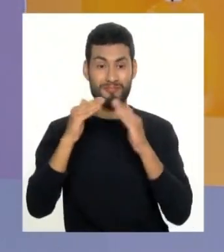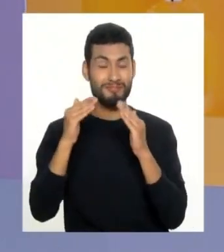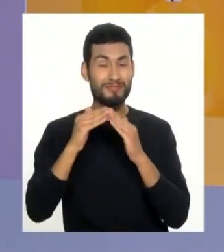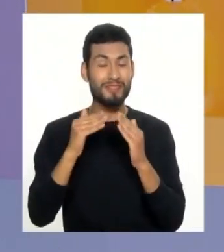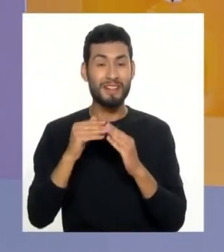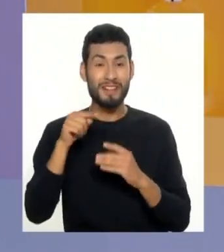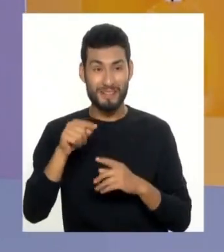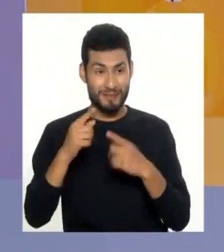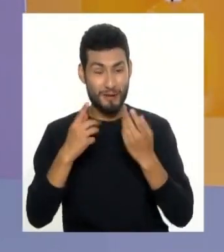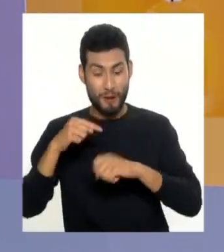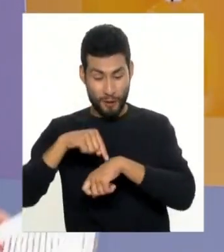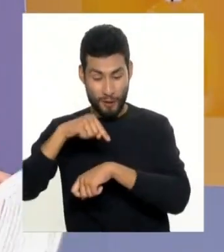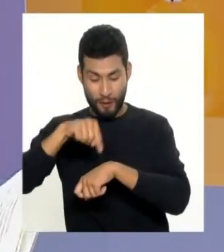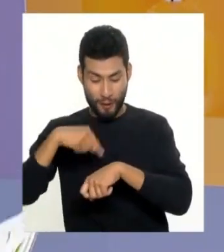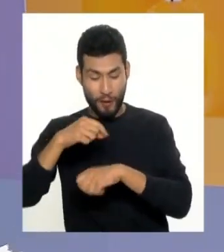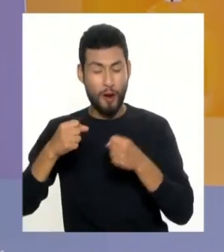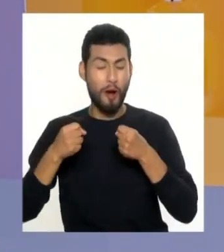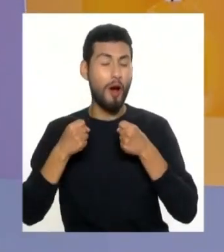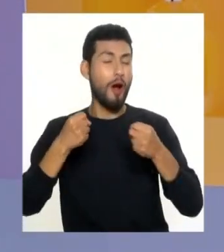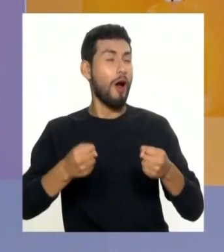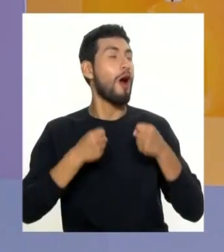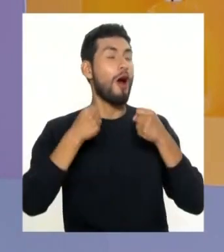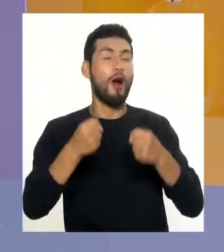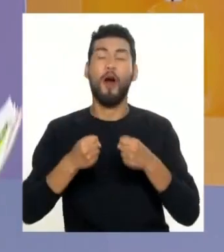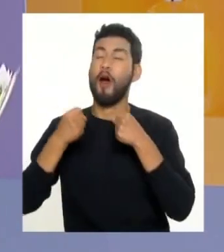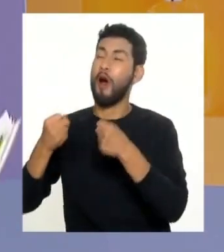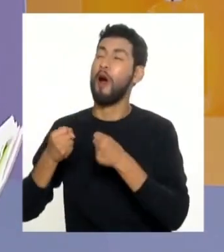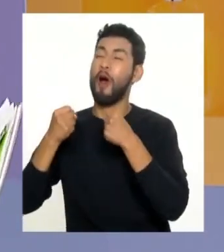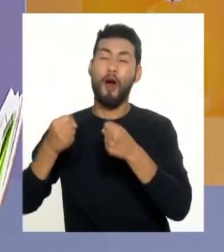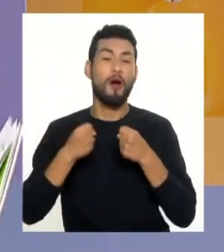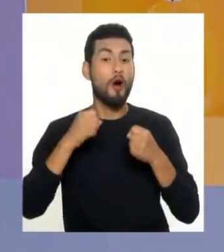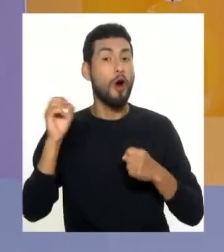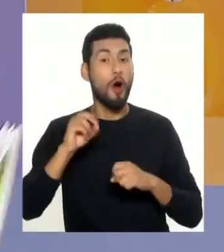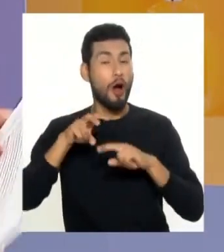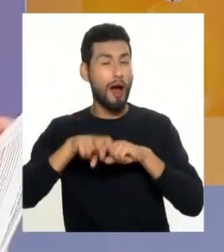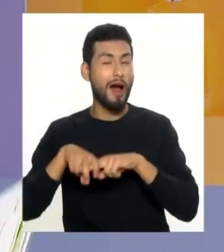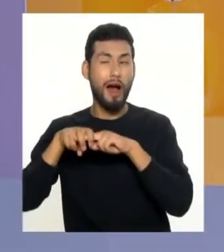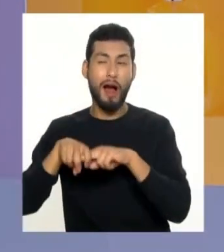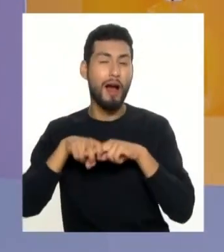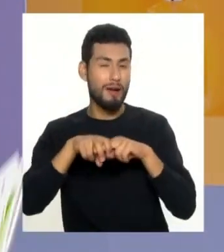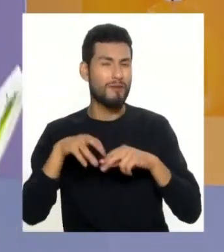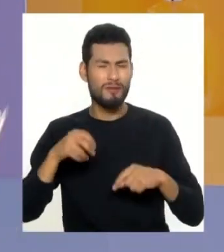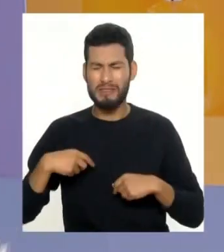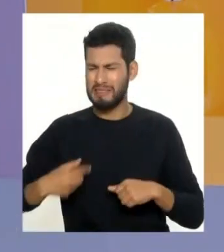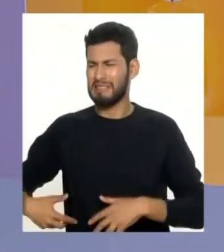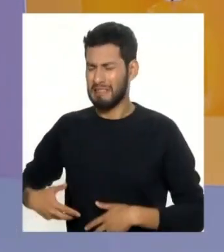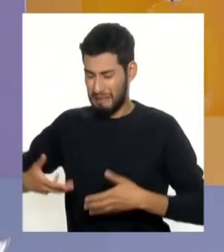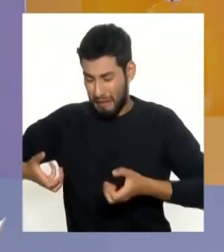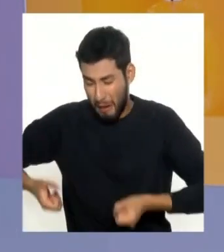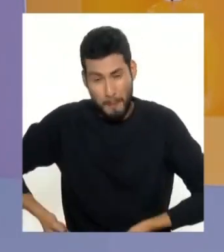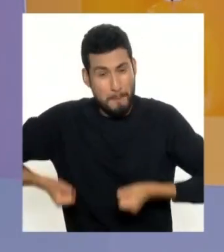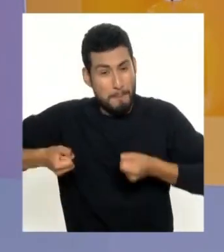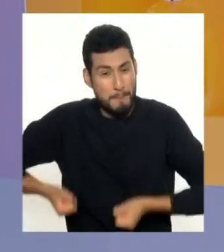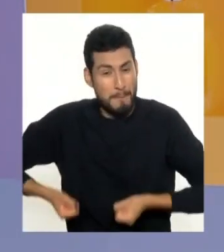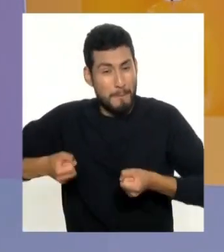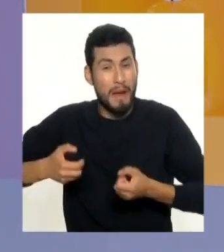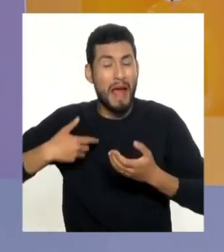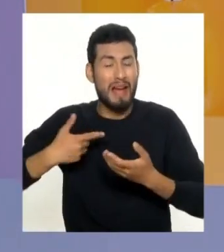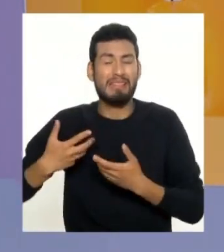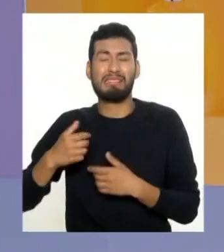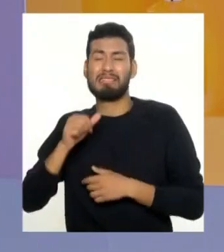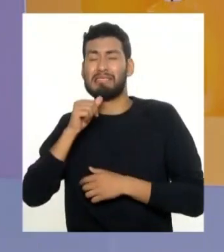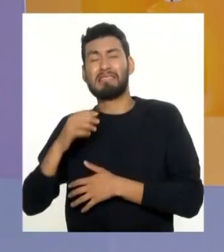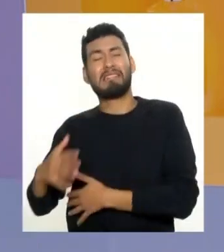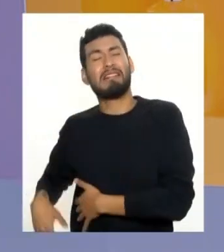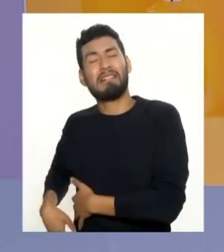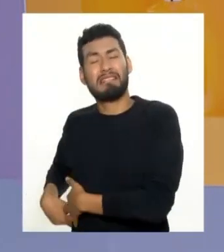manejas muchas horas o estás cargando mucho peso inadecuado y presentas un dolor en la espalda que sigue en las piernas o glúteos, puede ser que